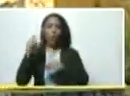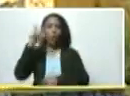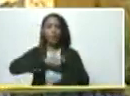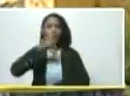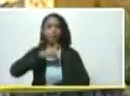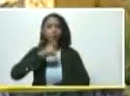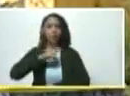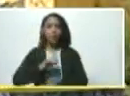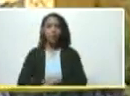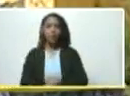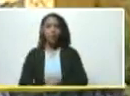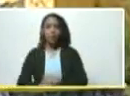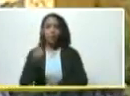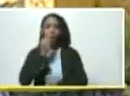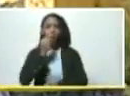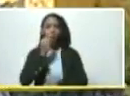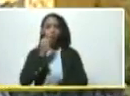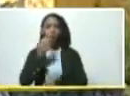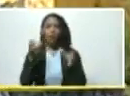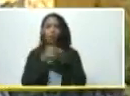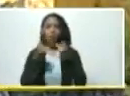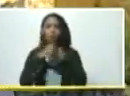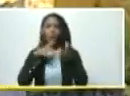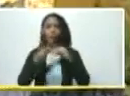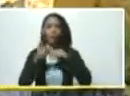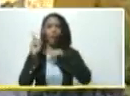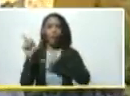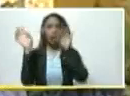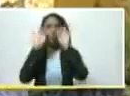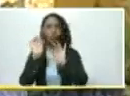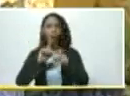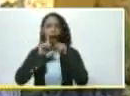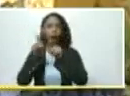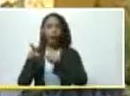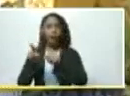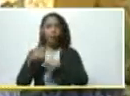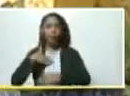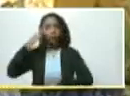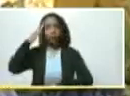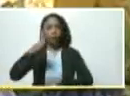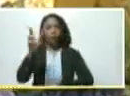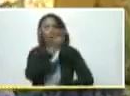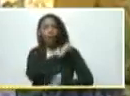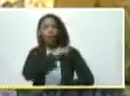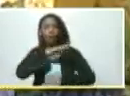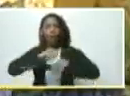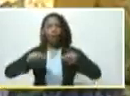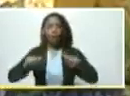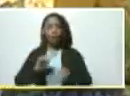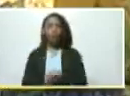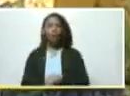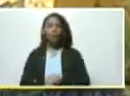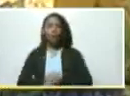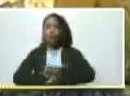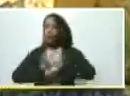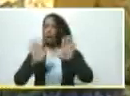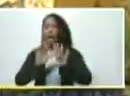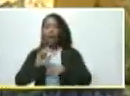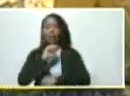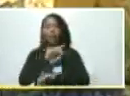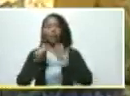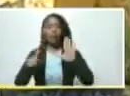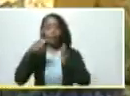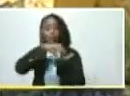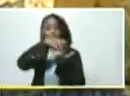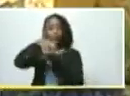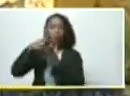requerimientos alimenticios del Combo CLAP. De esa manera, desde allí, mi comandante jefe, con esta territorialización que ya va por 16 estados